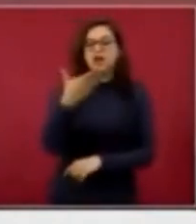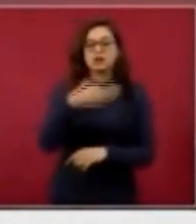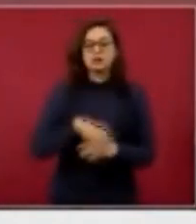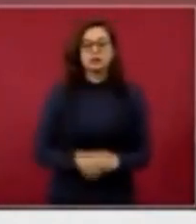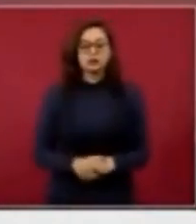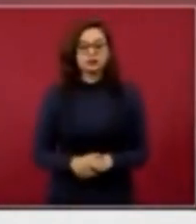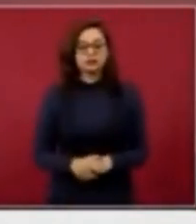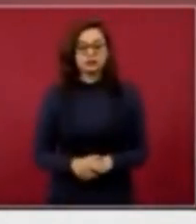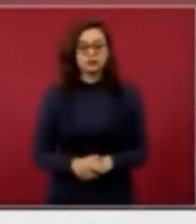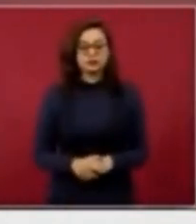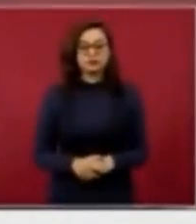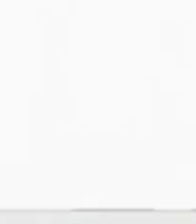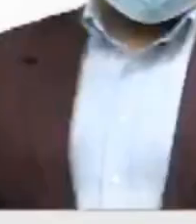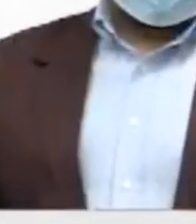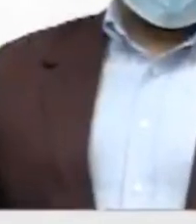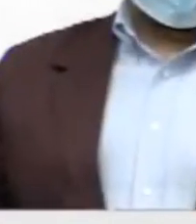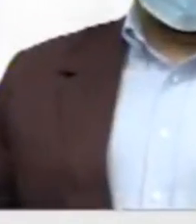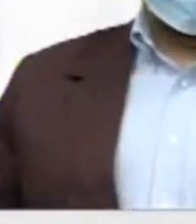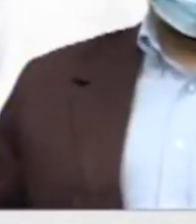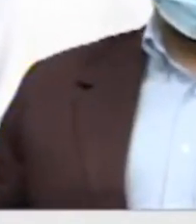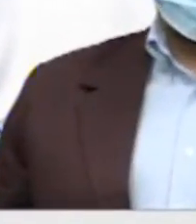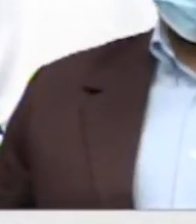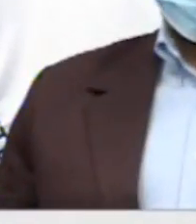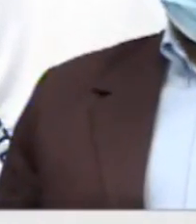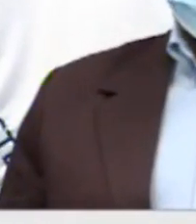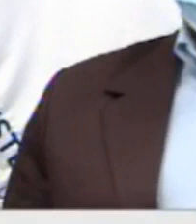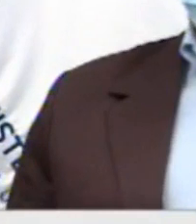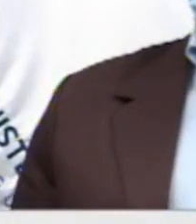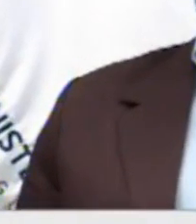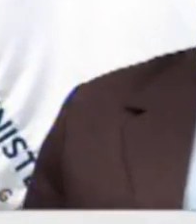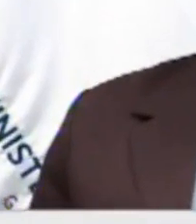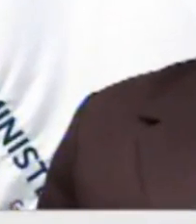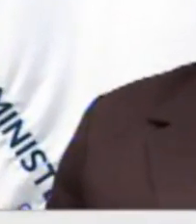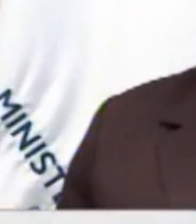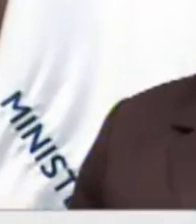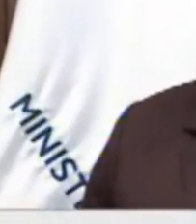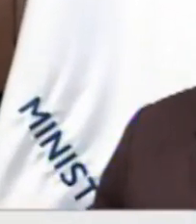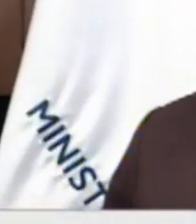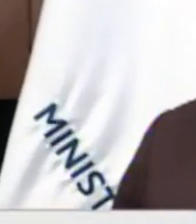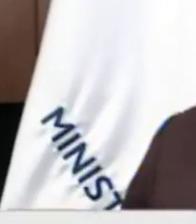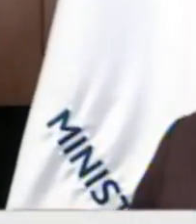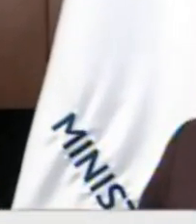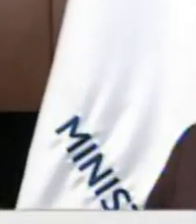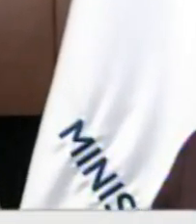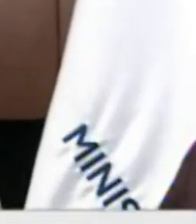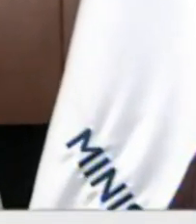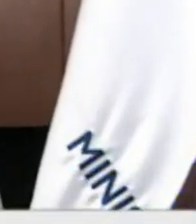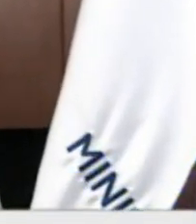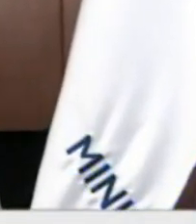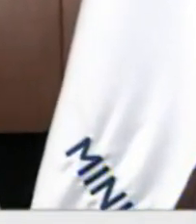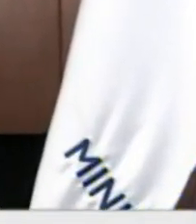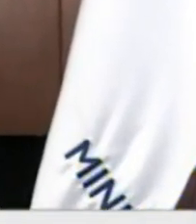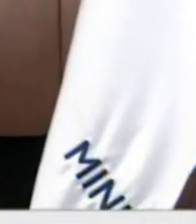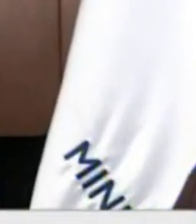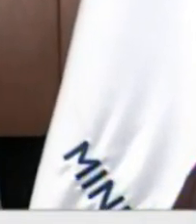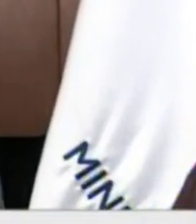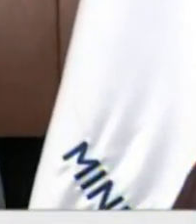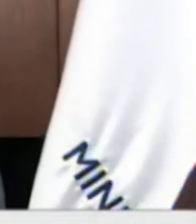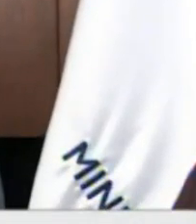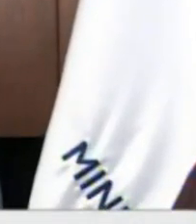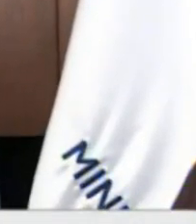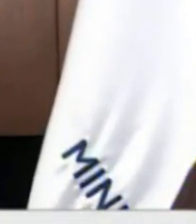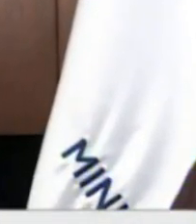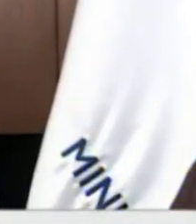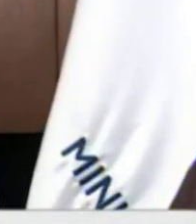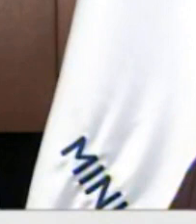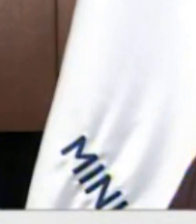los mandatarios de ambos países con el señor embajador romeo ruiz y los personeros del tema económico del